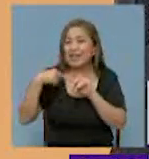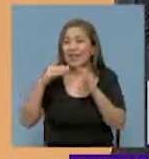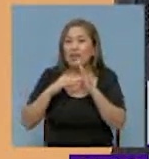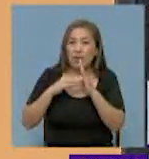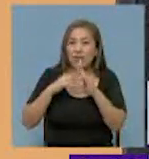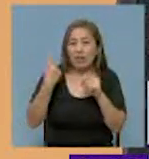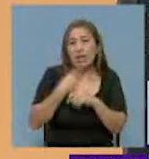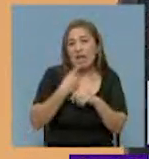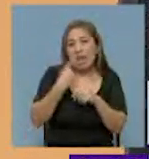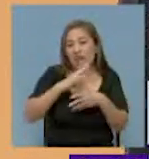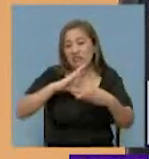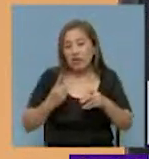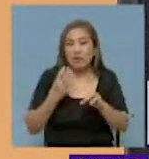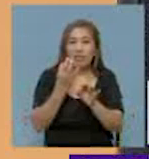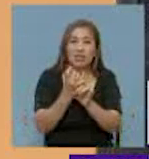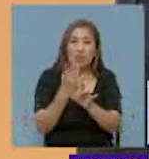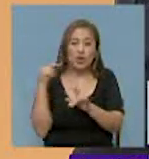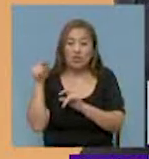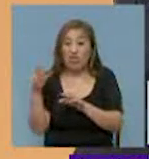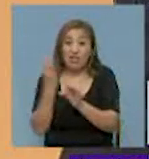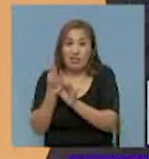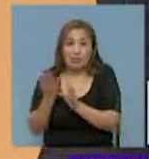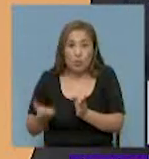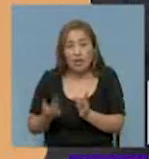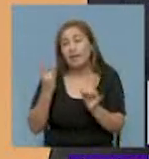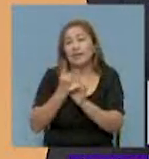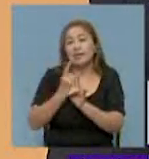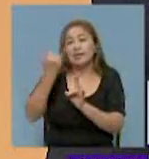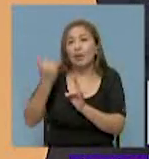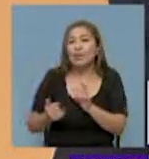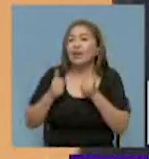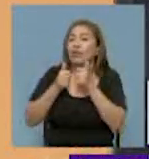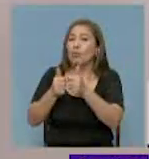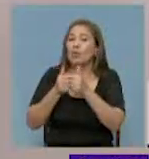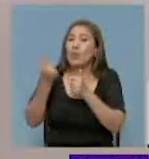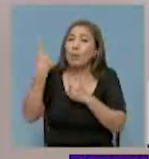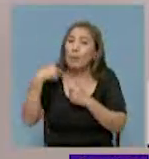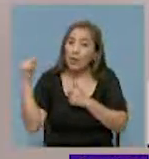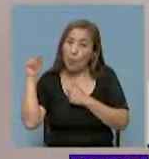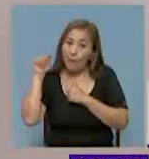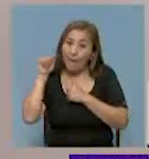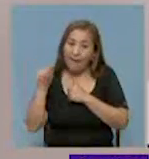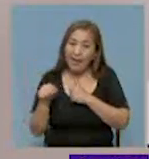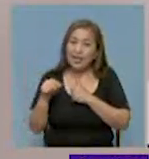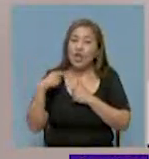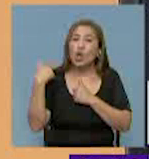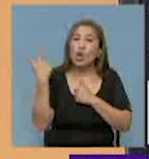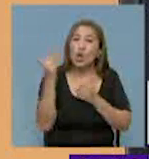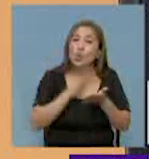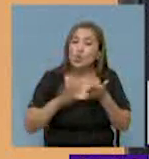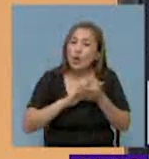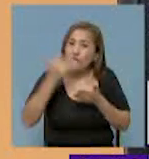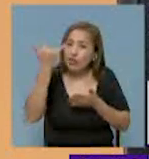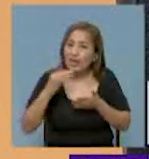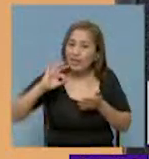nivel y a la moral y educativa entonces siempre ahí se acompañan todos pero en este caso lo nuevo que tenemos